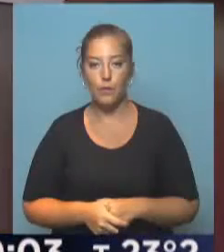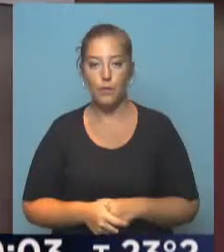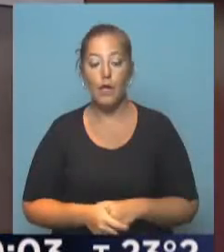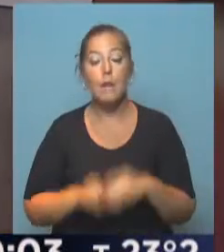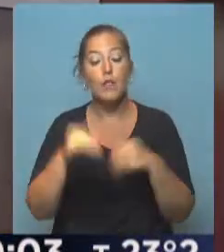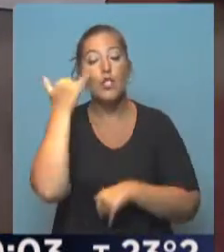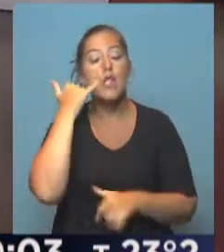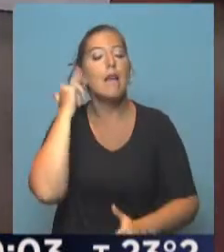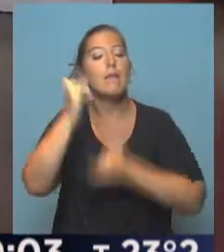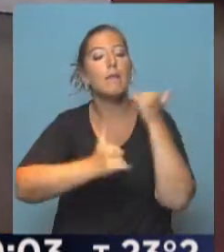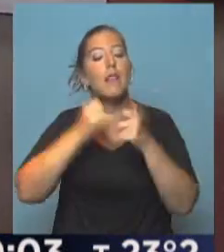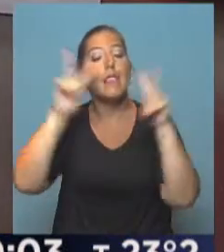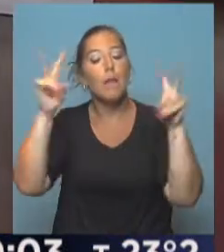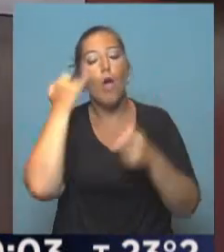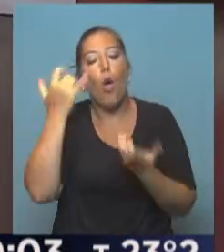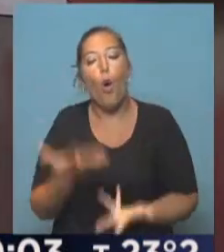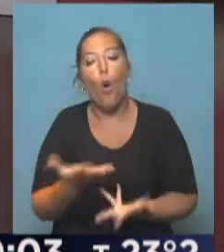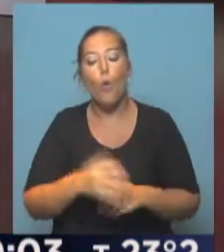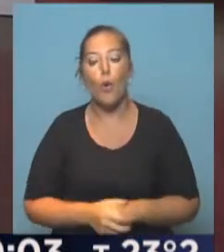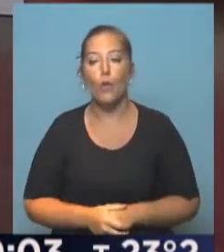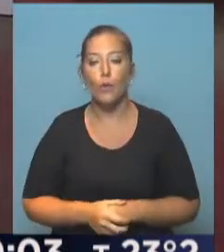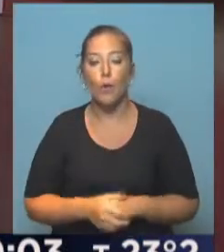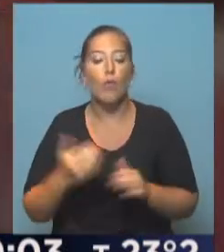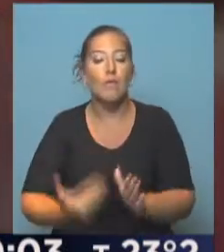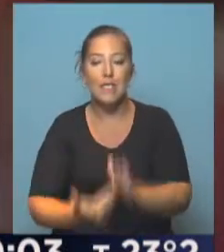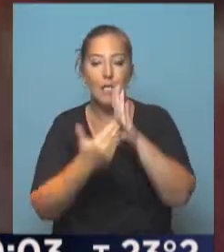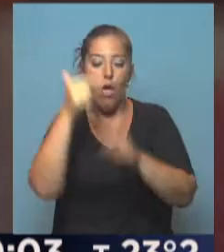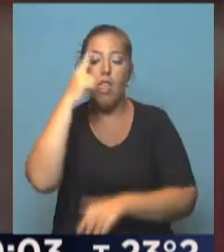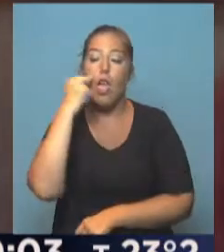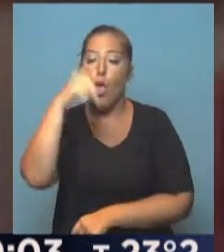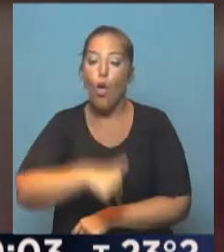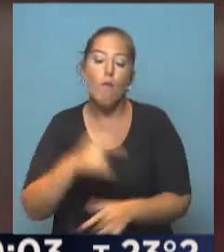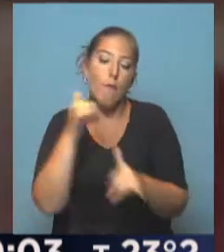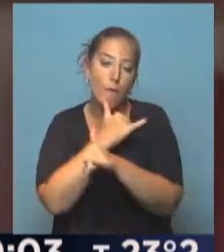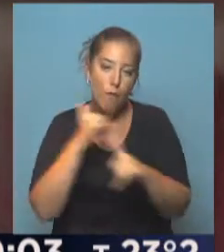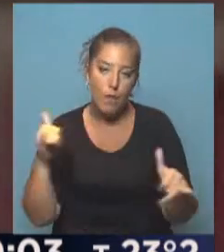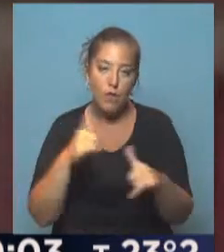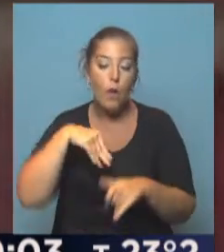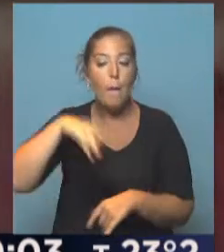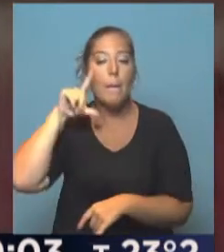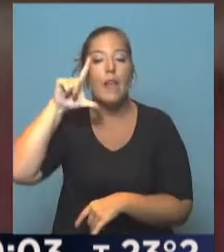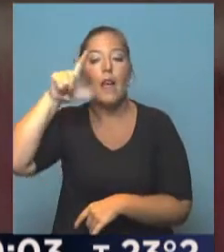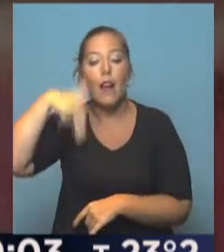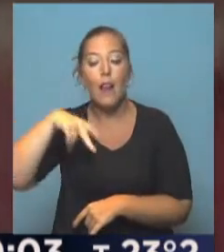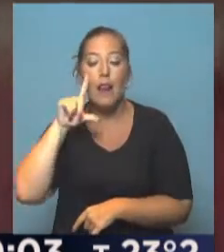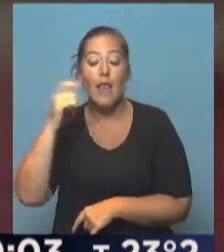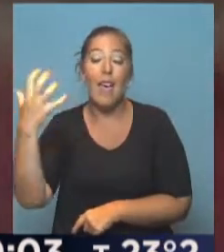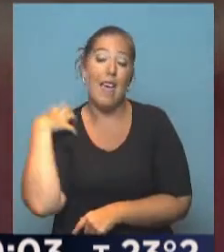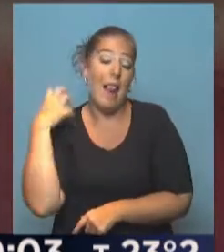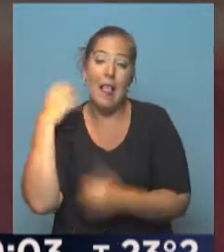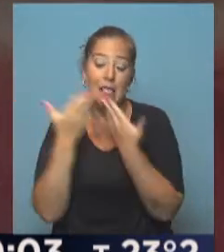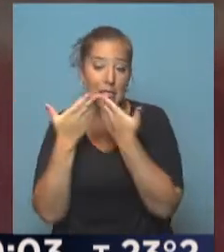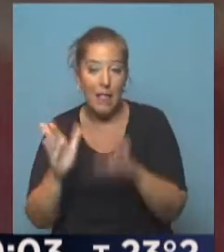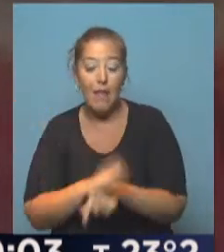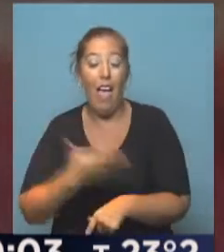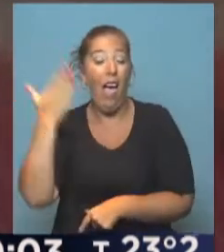Comenzamos ya los temas y lo hacemos obviamente por lo que es central en esta jornada informativamente. César Milani, el general retirado, quien fuera jefe del